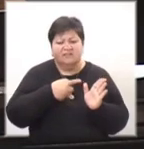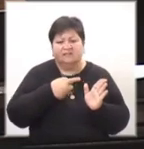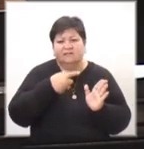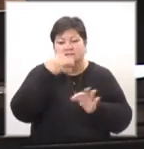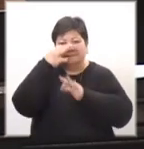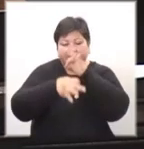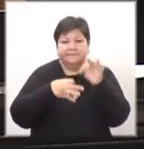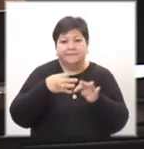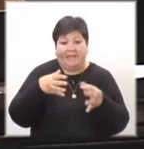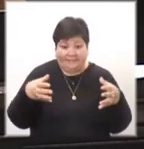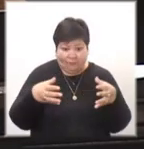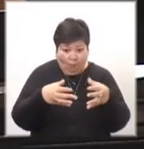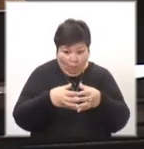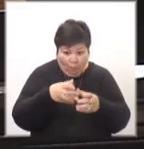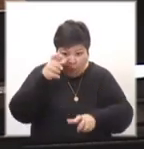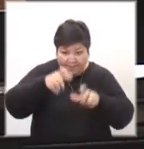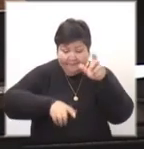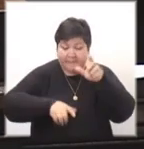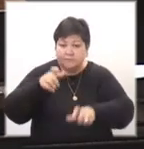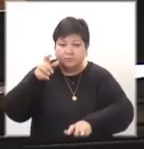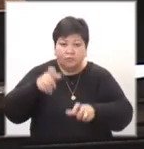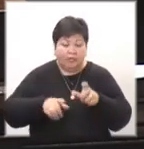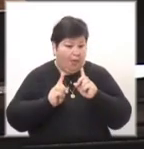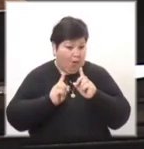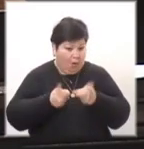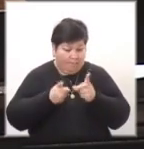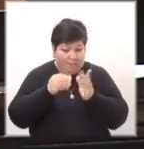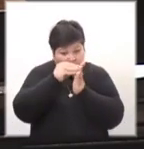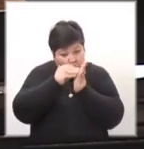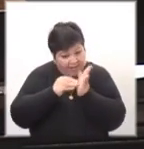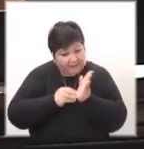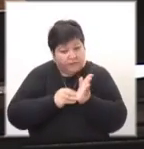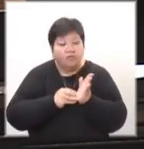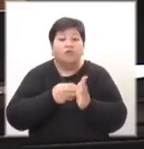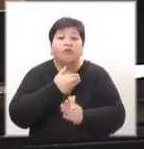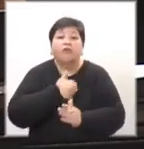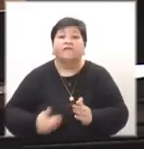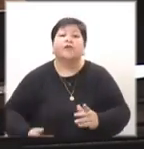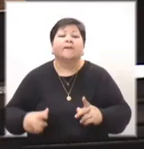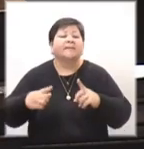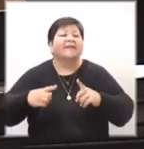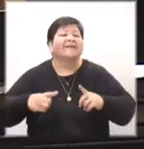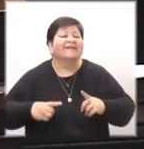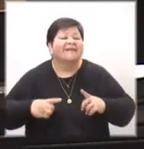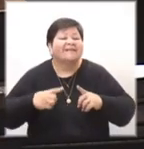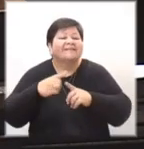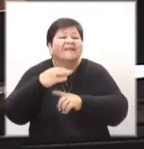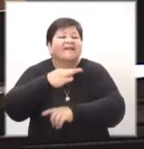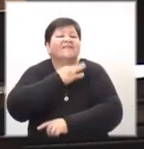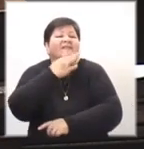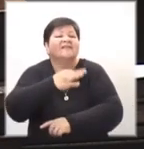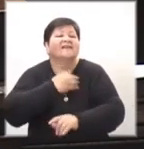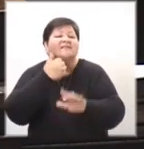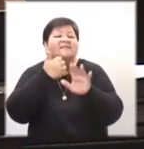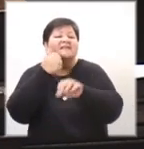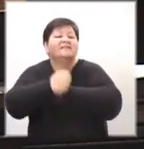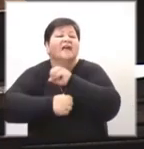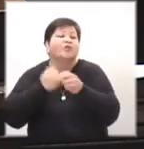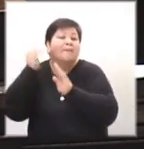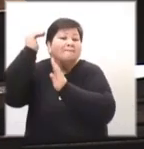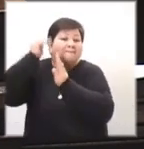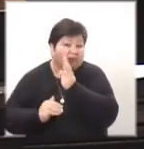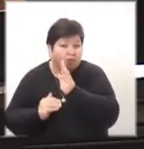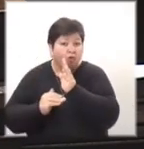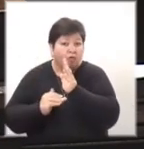personas que, según los propios datos del gobierno, tiene una esperanza de vida 6 años menor que el resto de